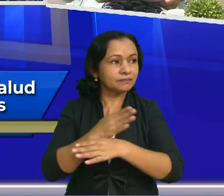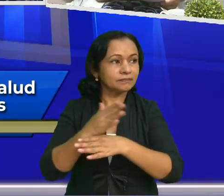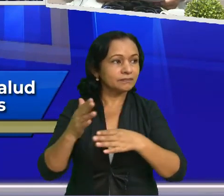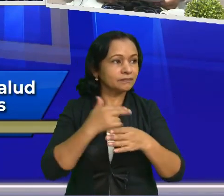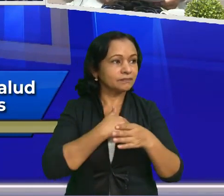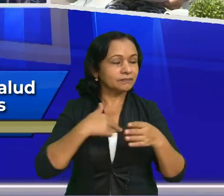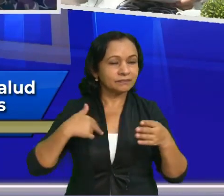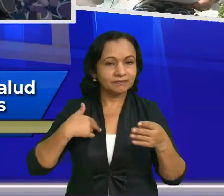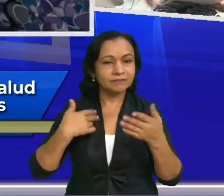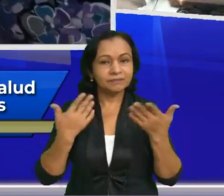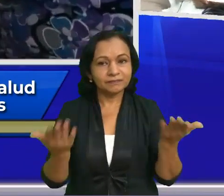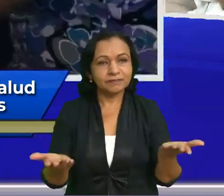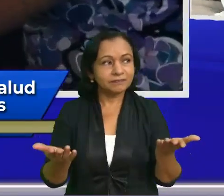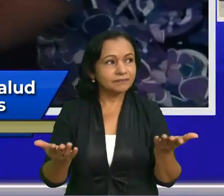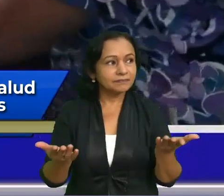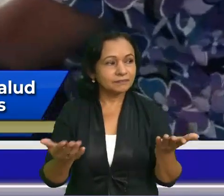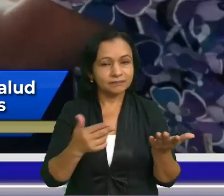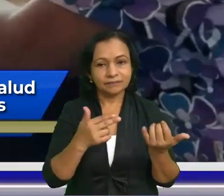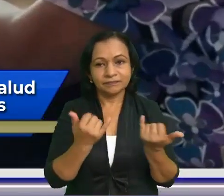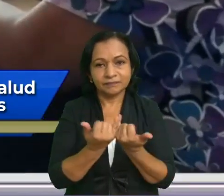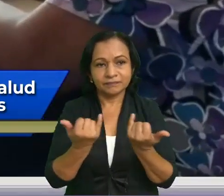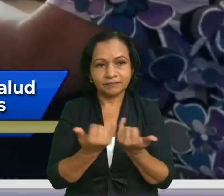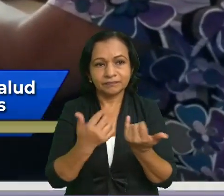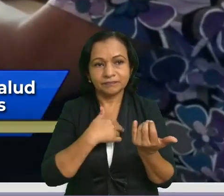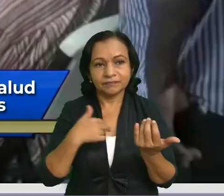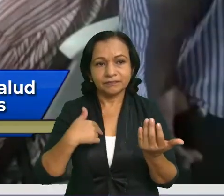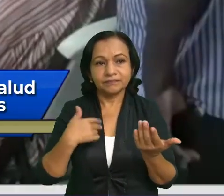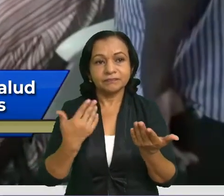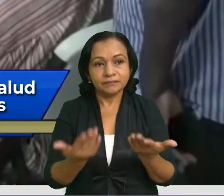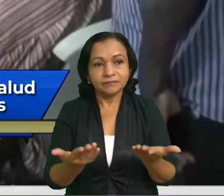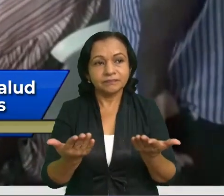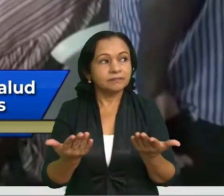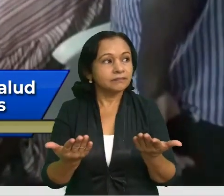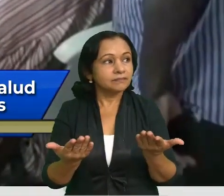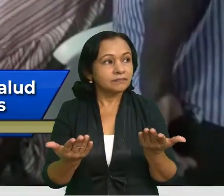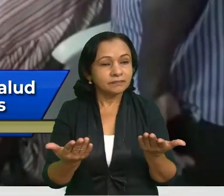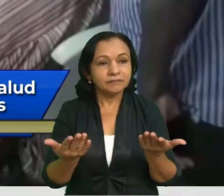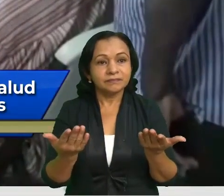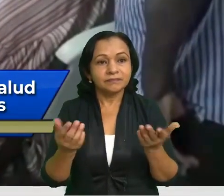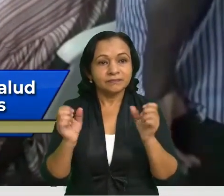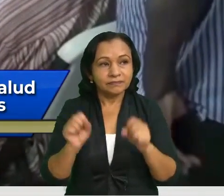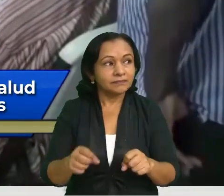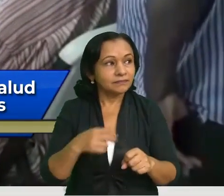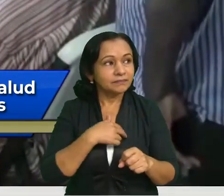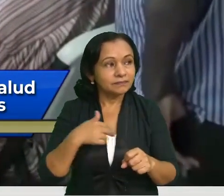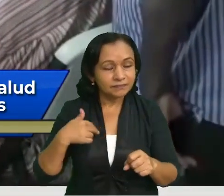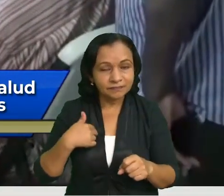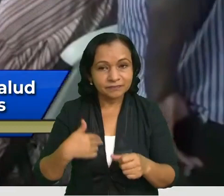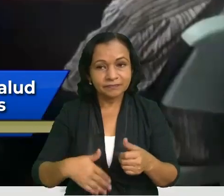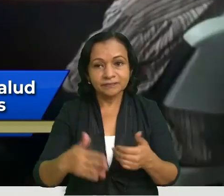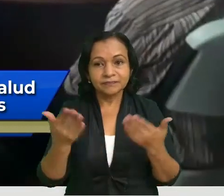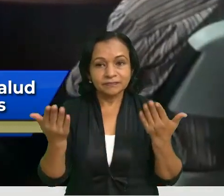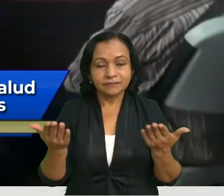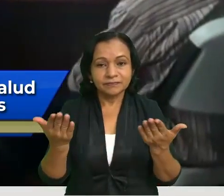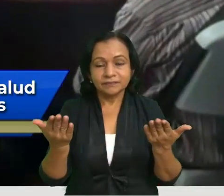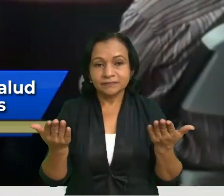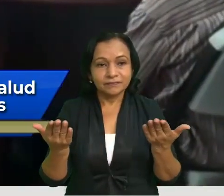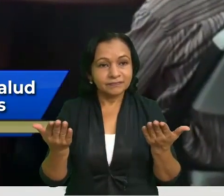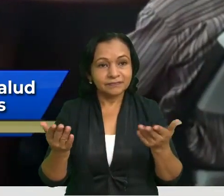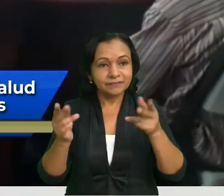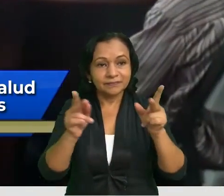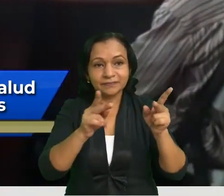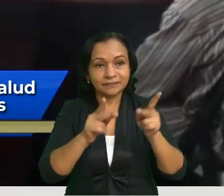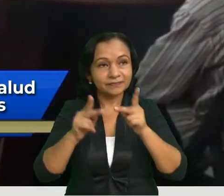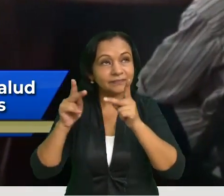dándose la entrada del huracán y su desarrollo inmediatamente se caracteriza el hecho de que seis personas